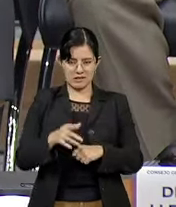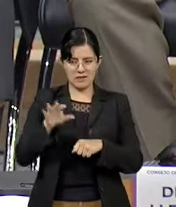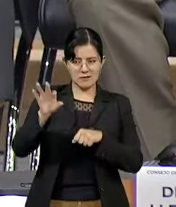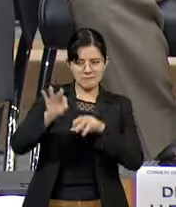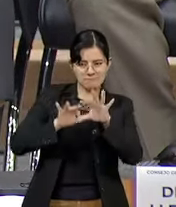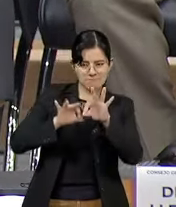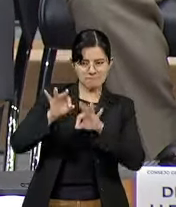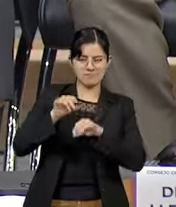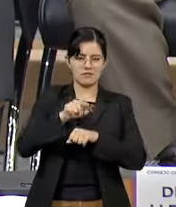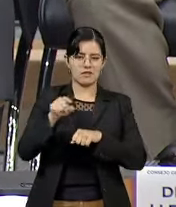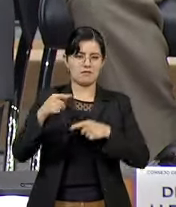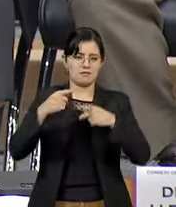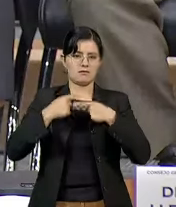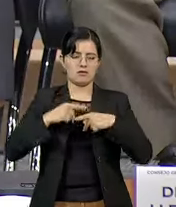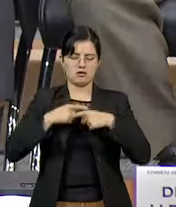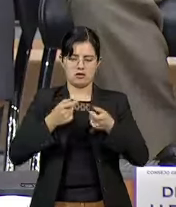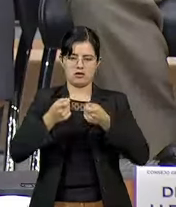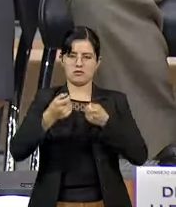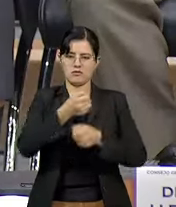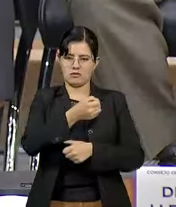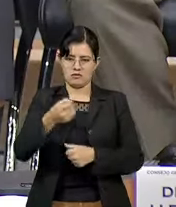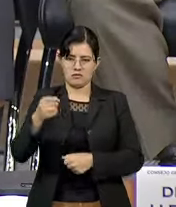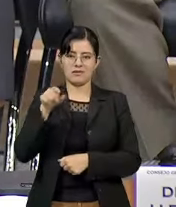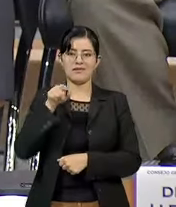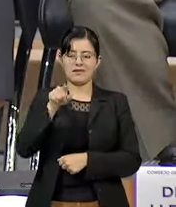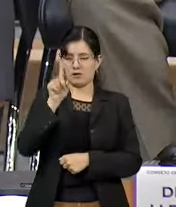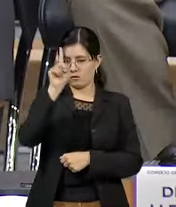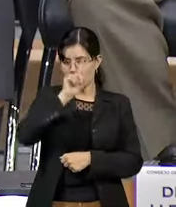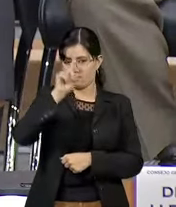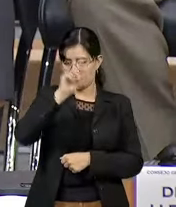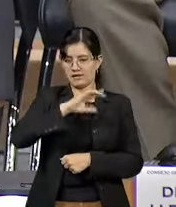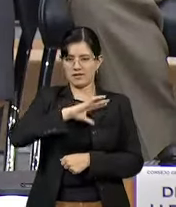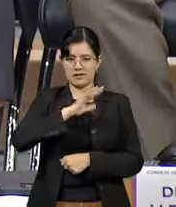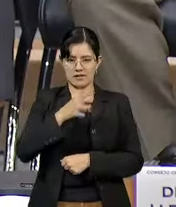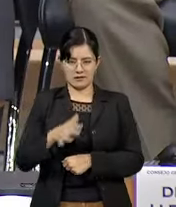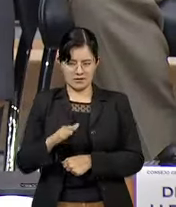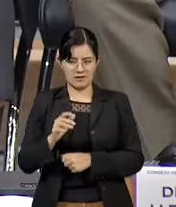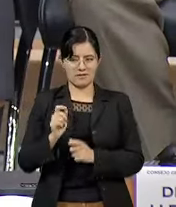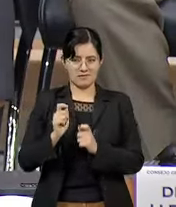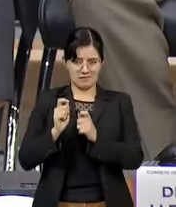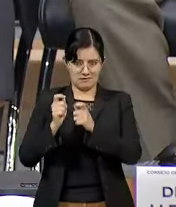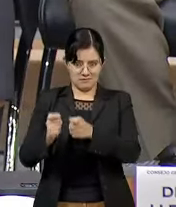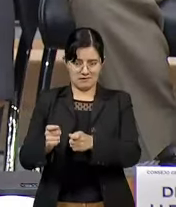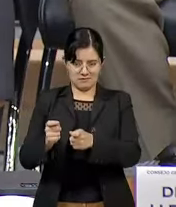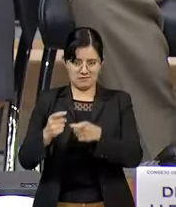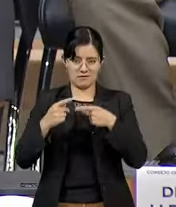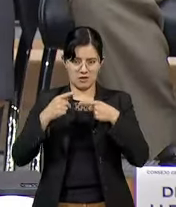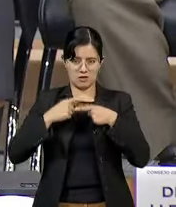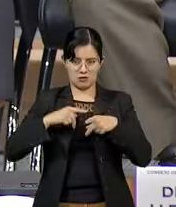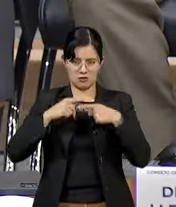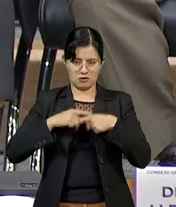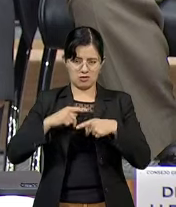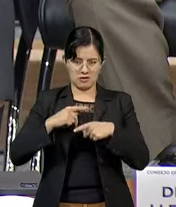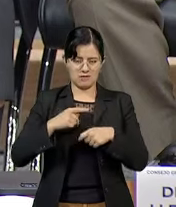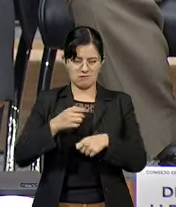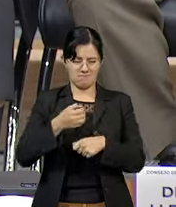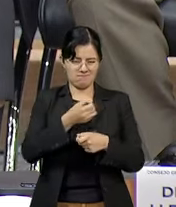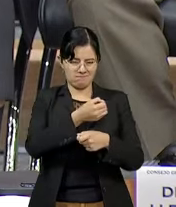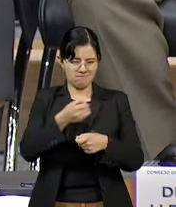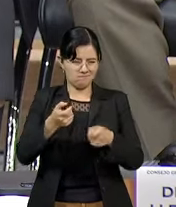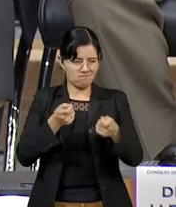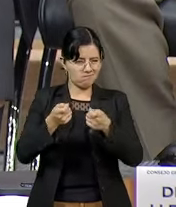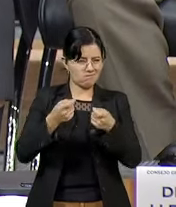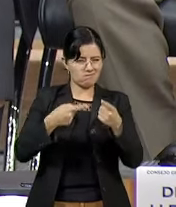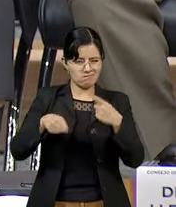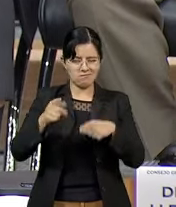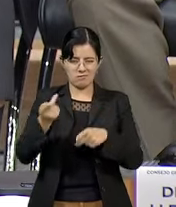moderadoras el consejo general designe a las personas moderadoras la comisión respectiva